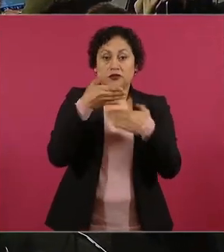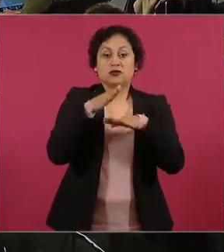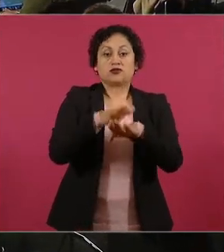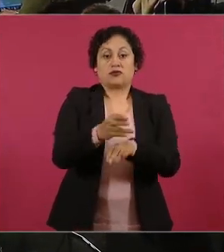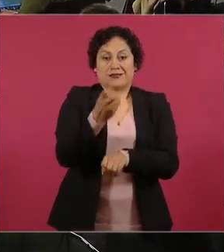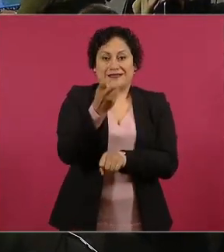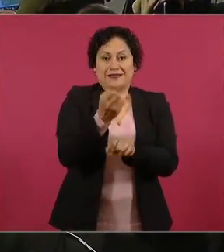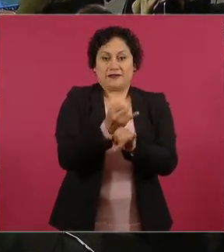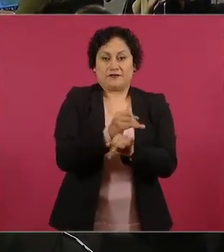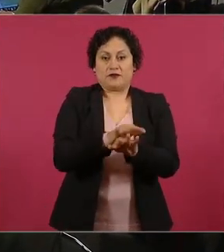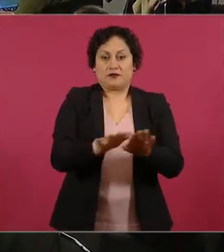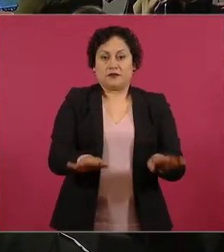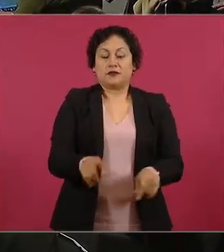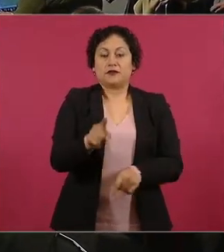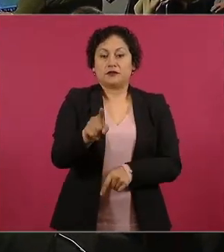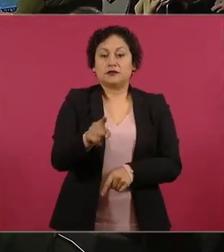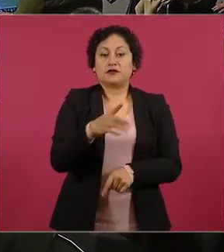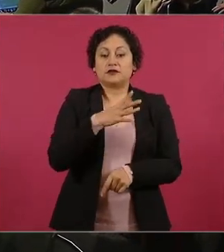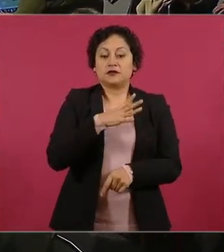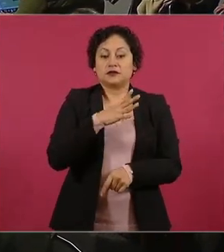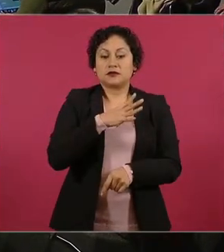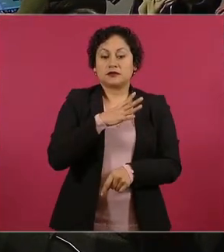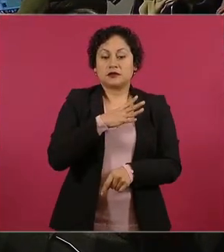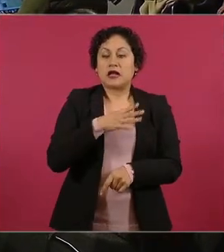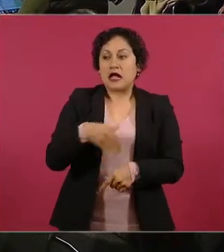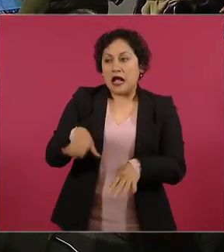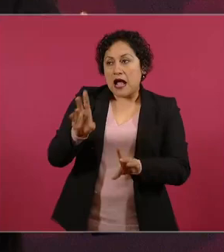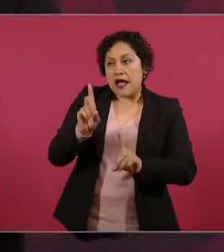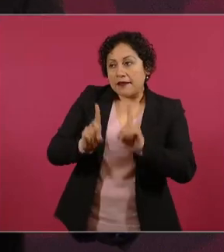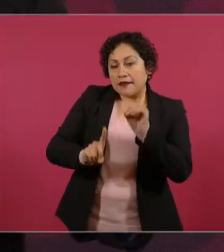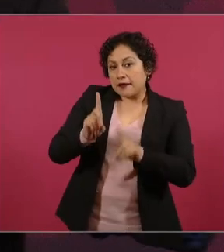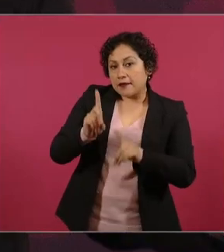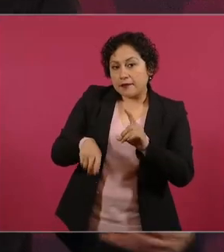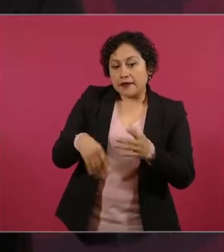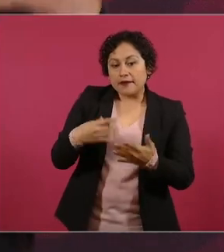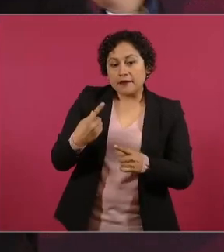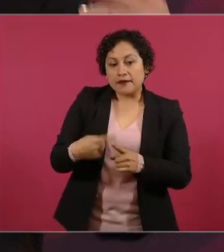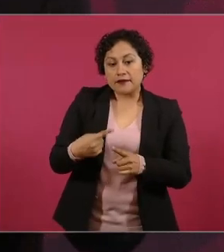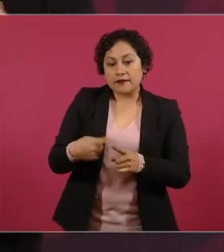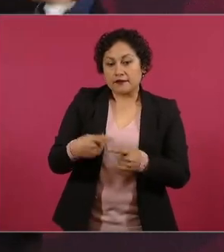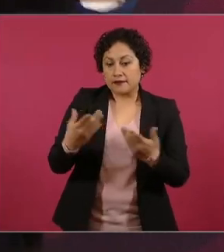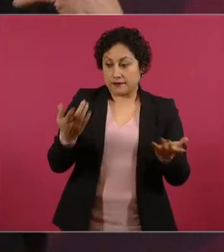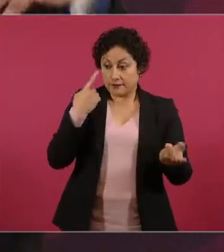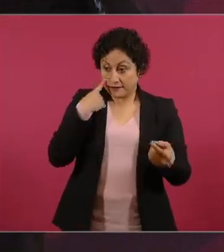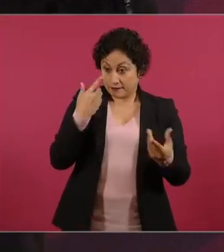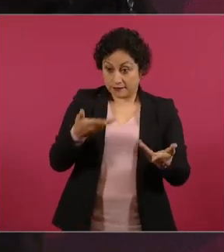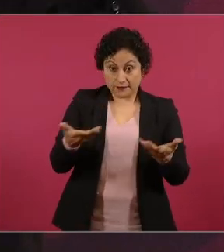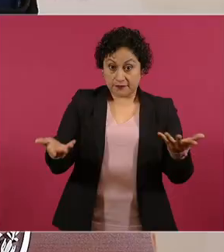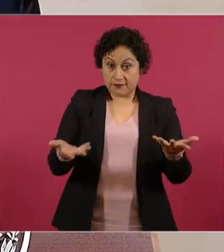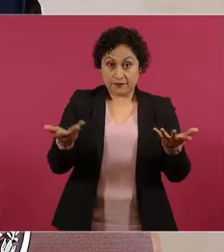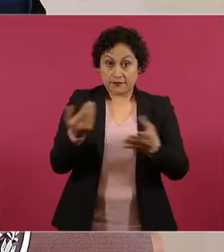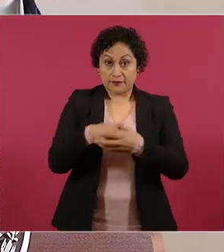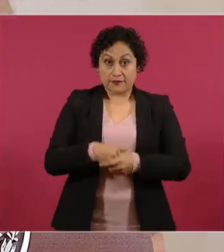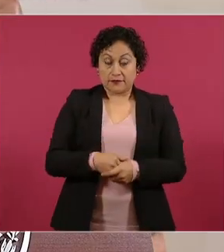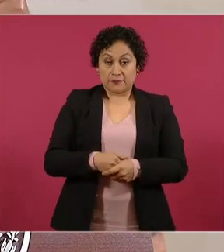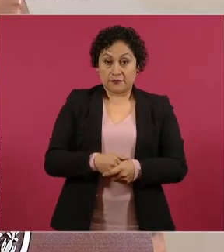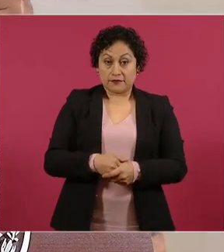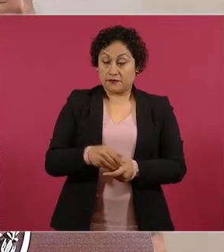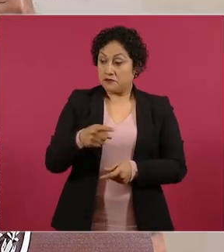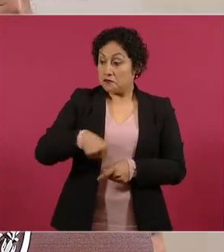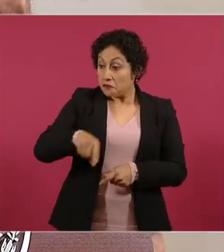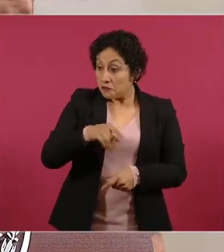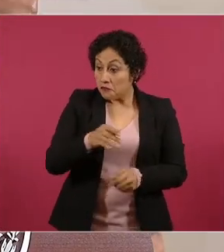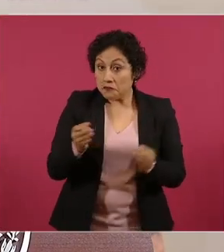fueron 319. ¿Ya vieron qué? ¿Cómo se está poniendo todo? Ya, ya ni se siente el frío.